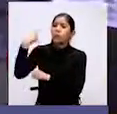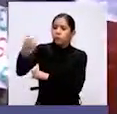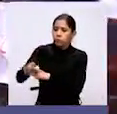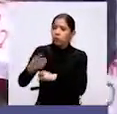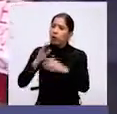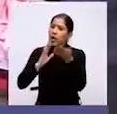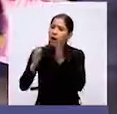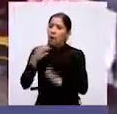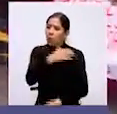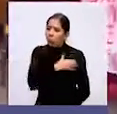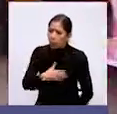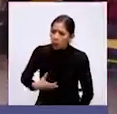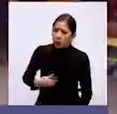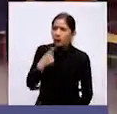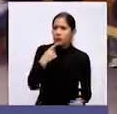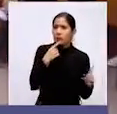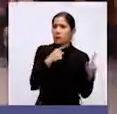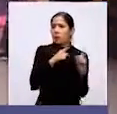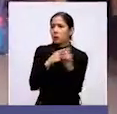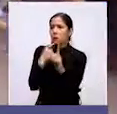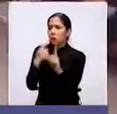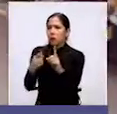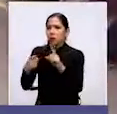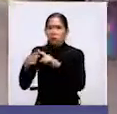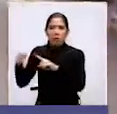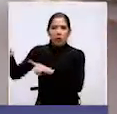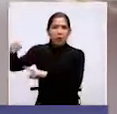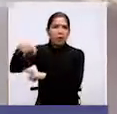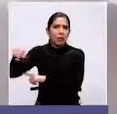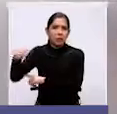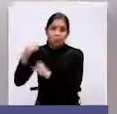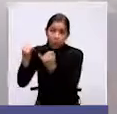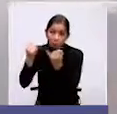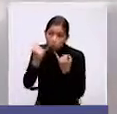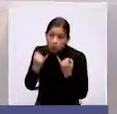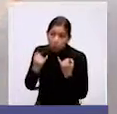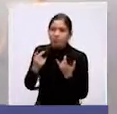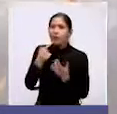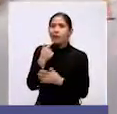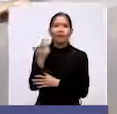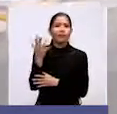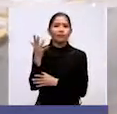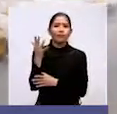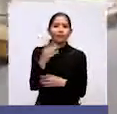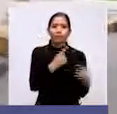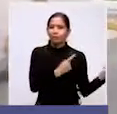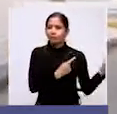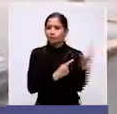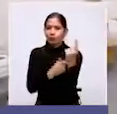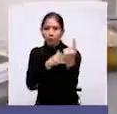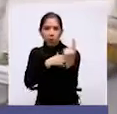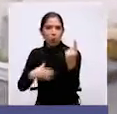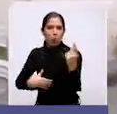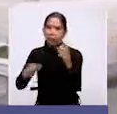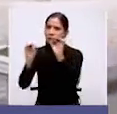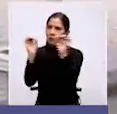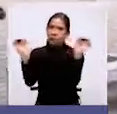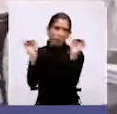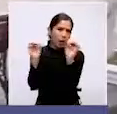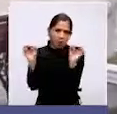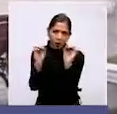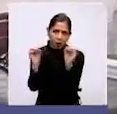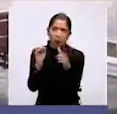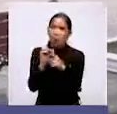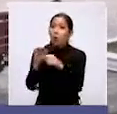con el gobernador, pero nos informan los dirigentes y las bases de que hasta el momento no han recibido